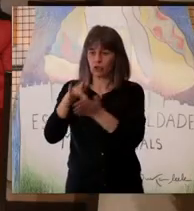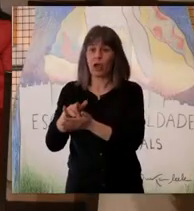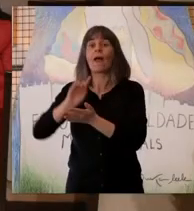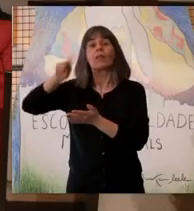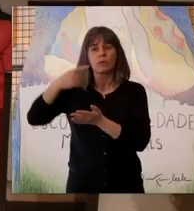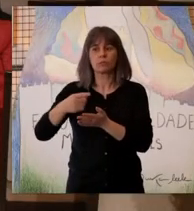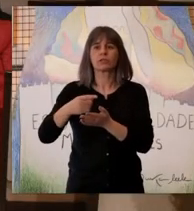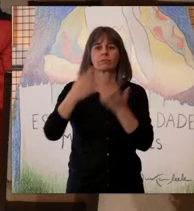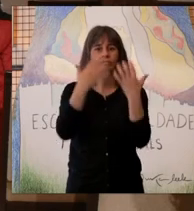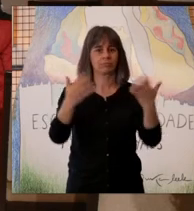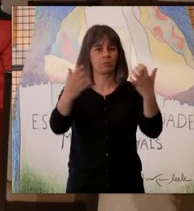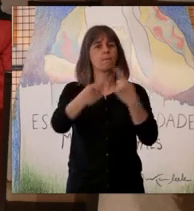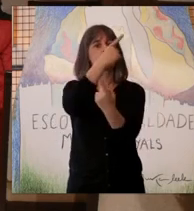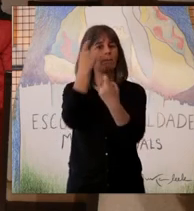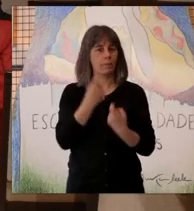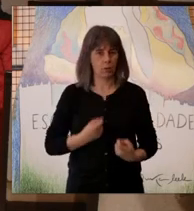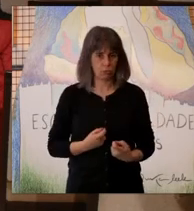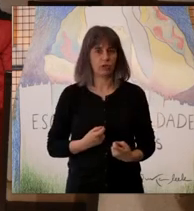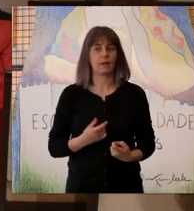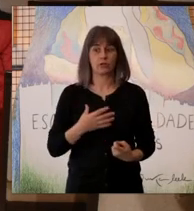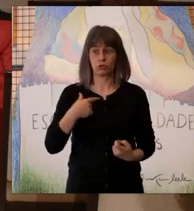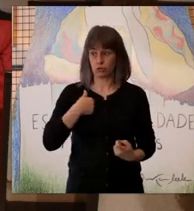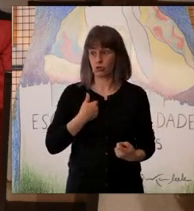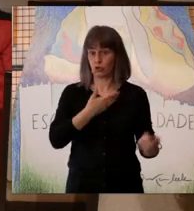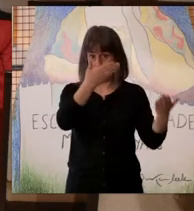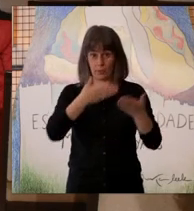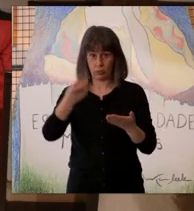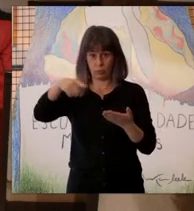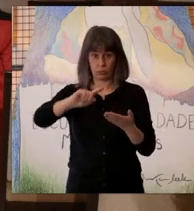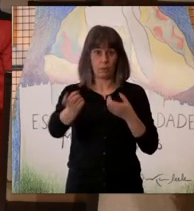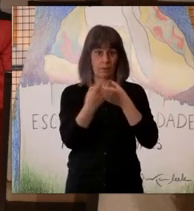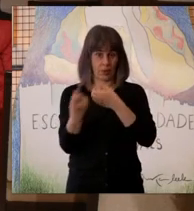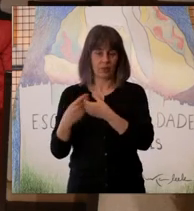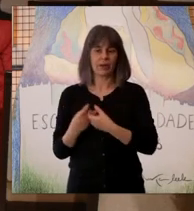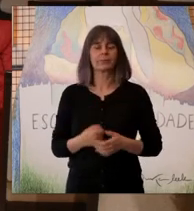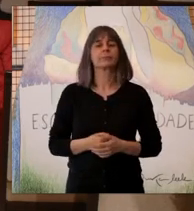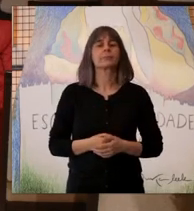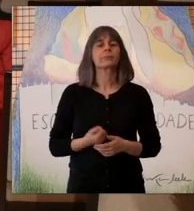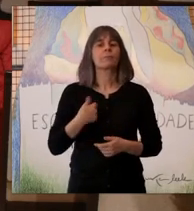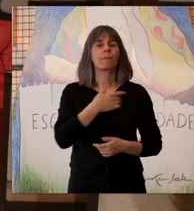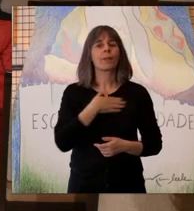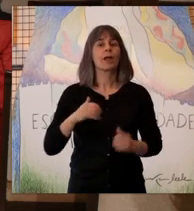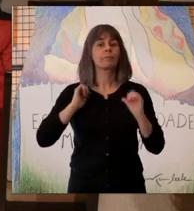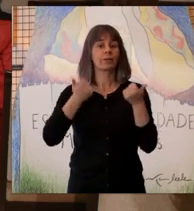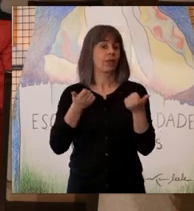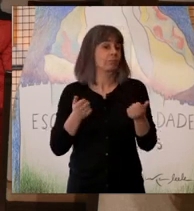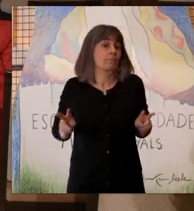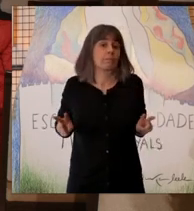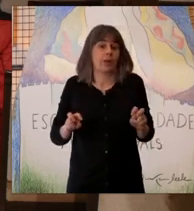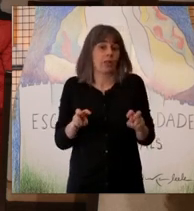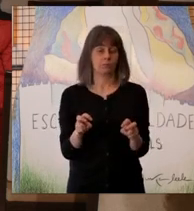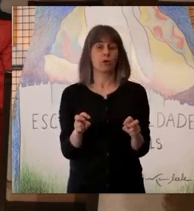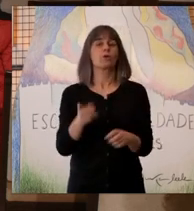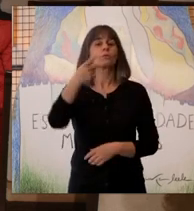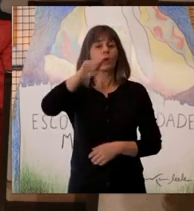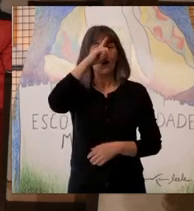la que nos encantaría también que participaréis y que os sumárais a esta charla Yo quiero comenzar por el principio por si recordáis